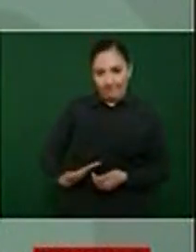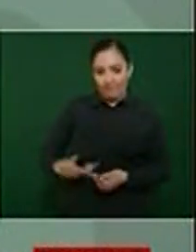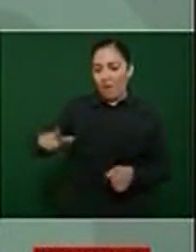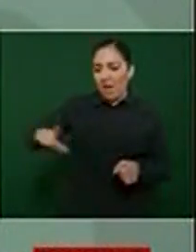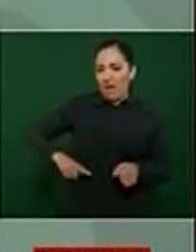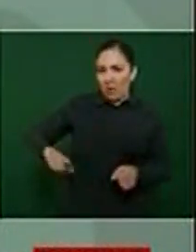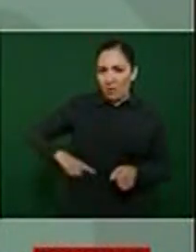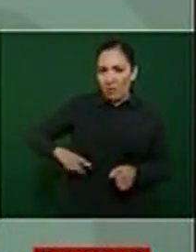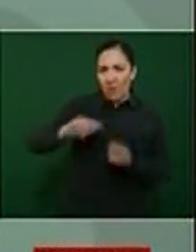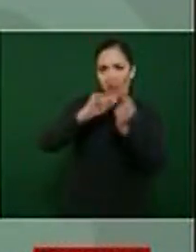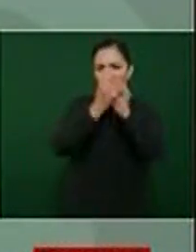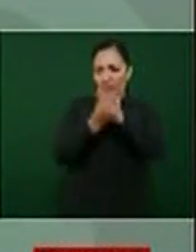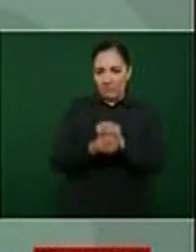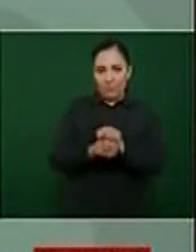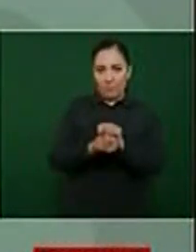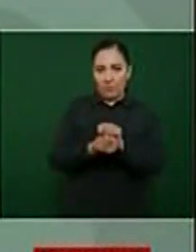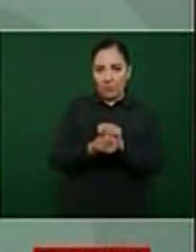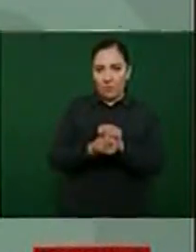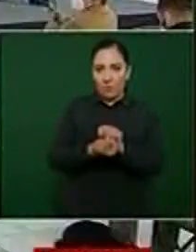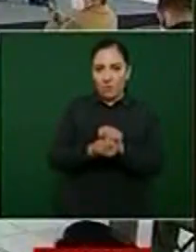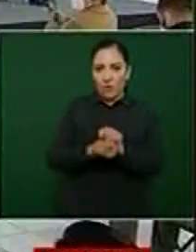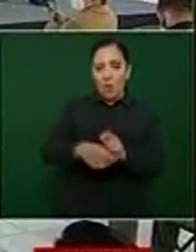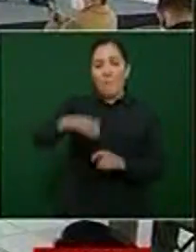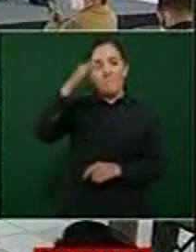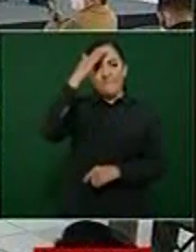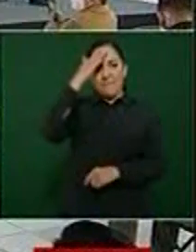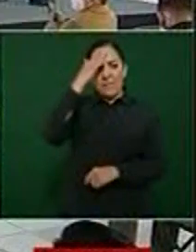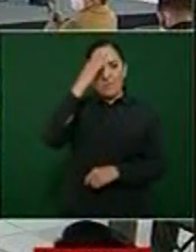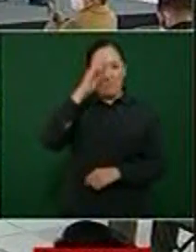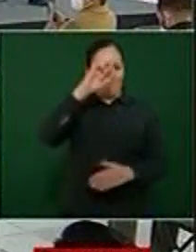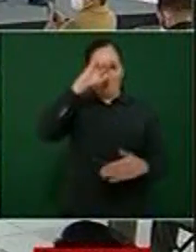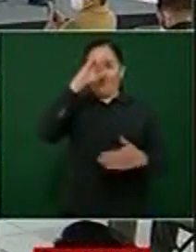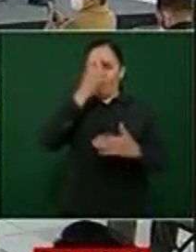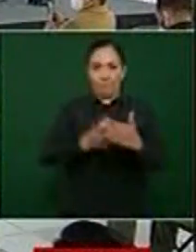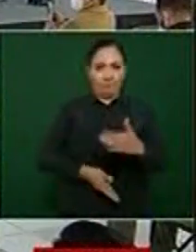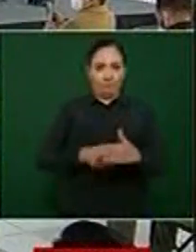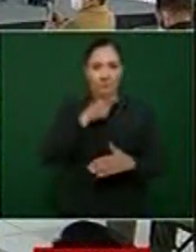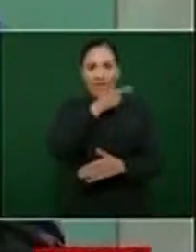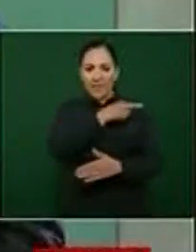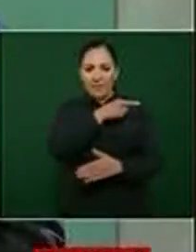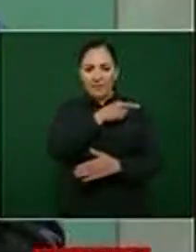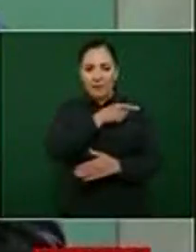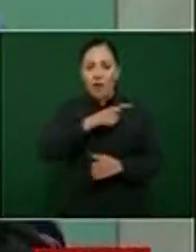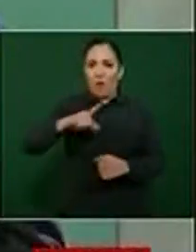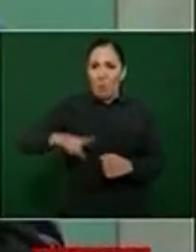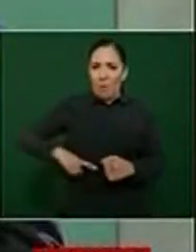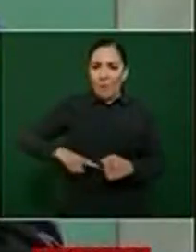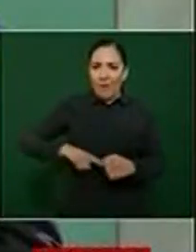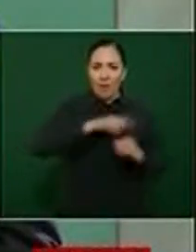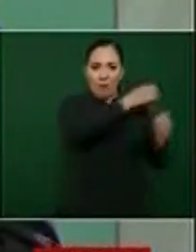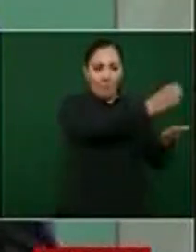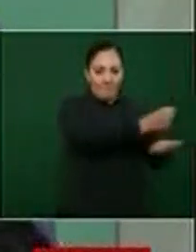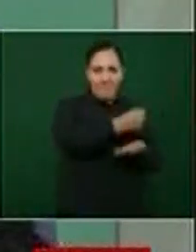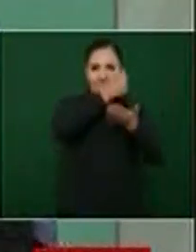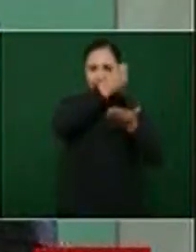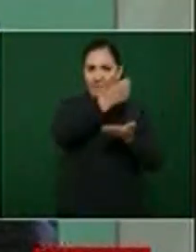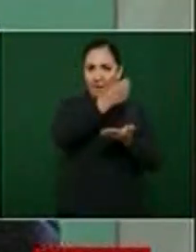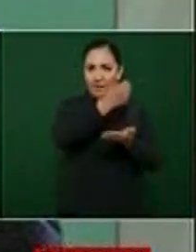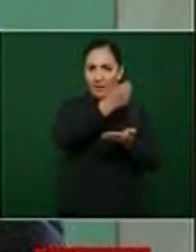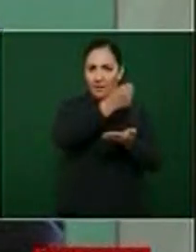porque, por un lado, está la situación de violencia que enfrentan las y los periodistas, pero por otra parte está este discurso